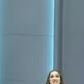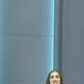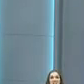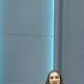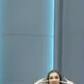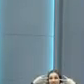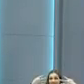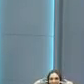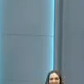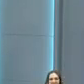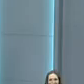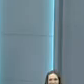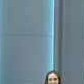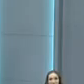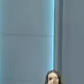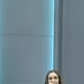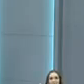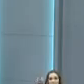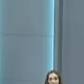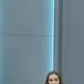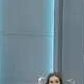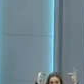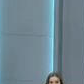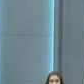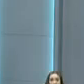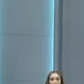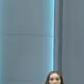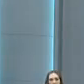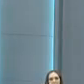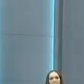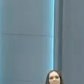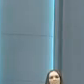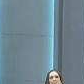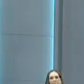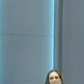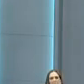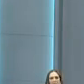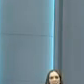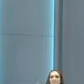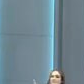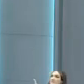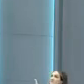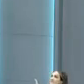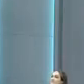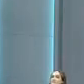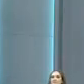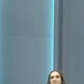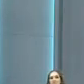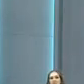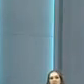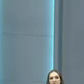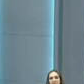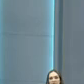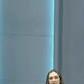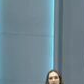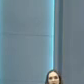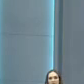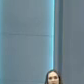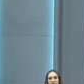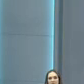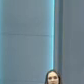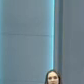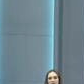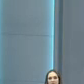error en el primer sorteo, pues así quedaron las llaves de los octavos de final de la Champions League. Te las tenemos acá para que ustedes sepan. Salzburgo se medirá con el